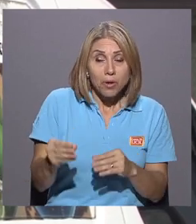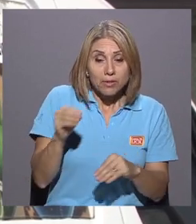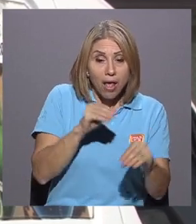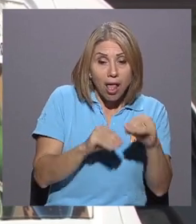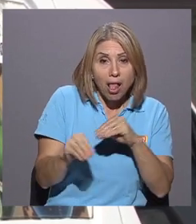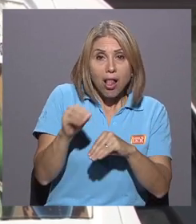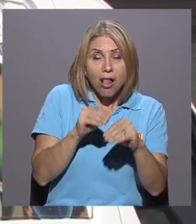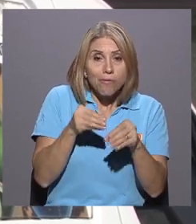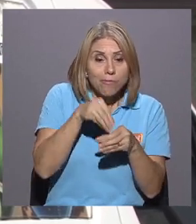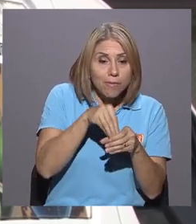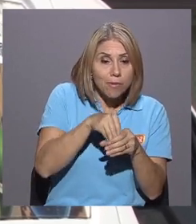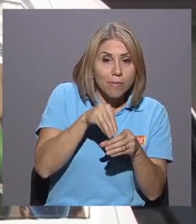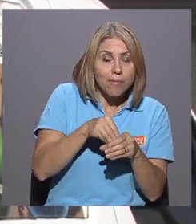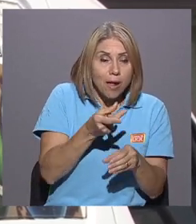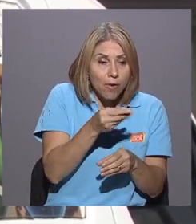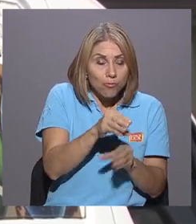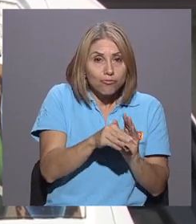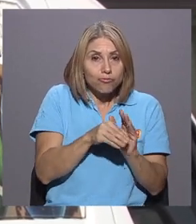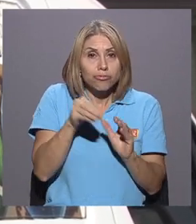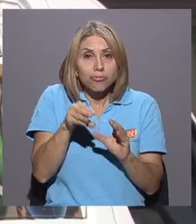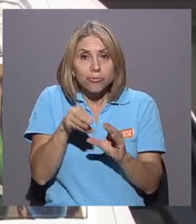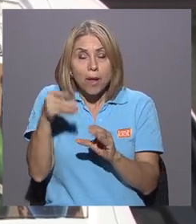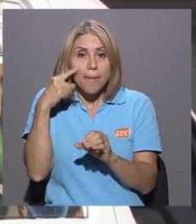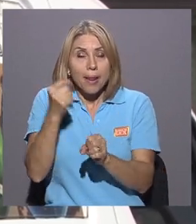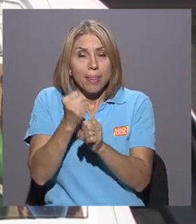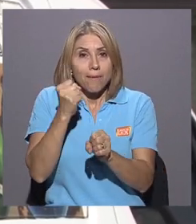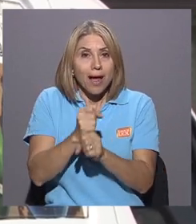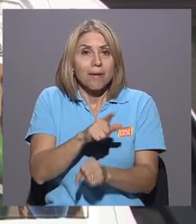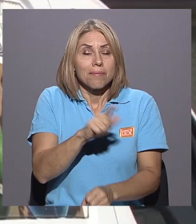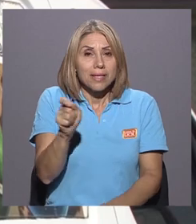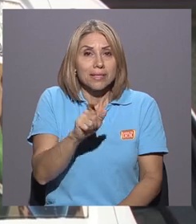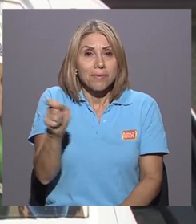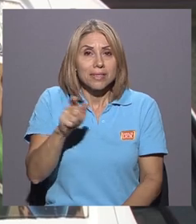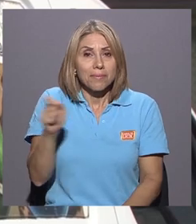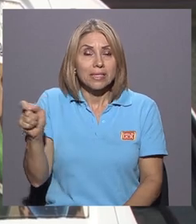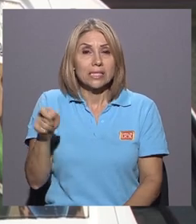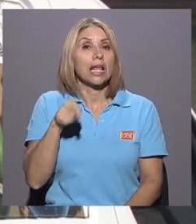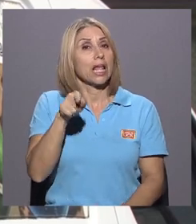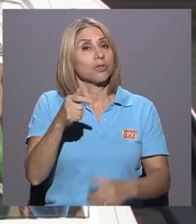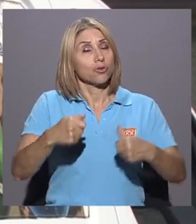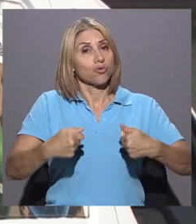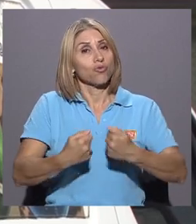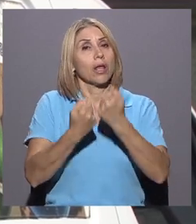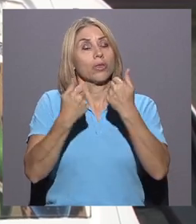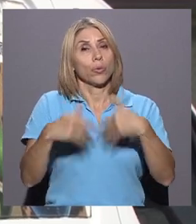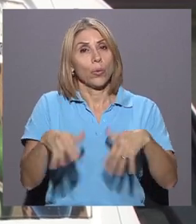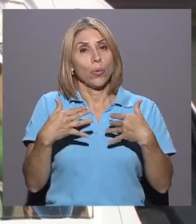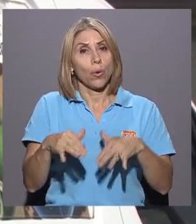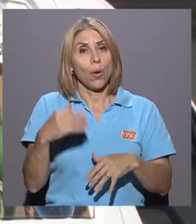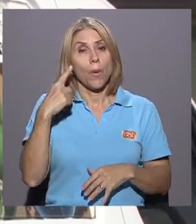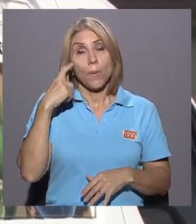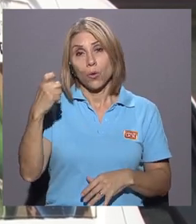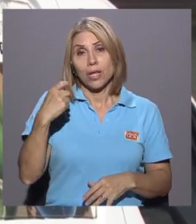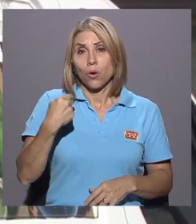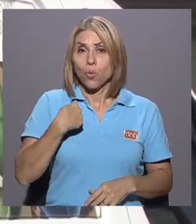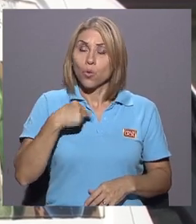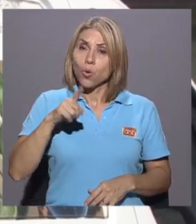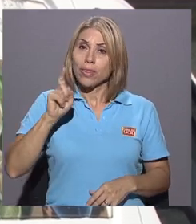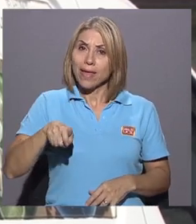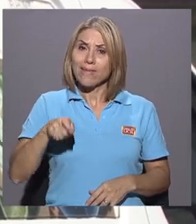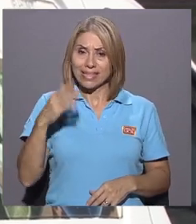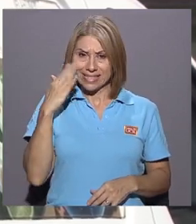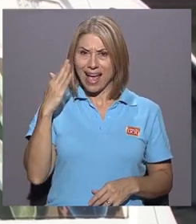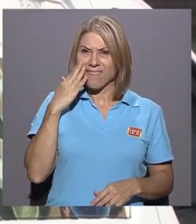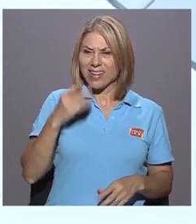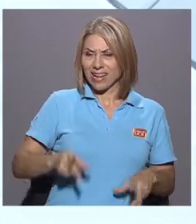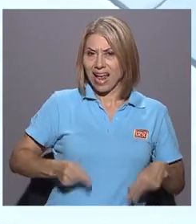recurrentes de mes a mes. Eso es uno de los retos más grandes porque a veces hay que cortar bastante, estar muy, muy sensible en lo que uno está